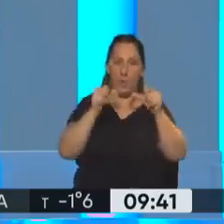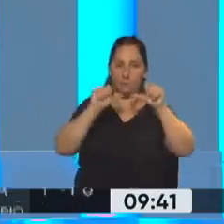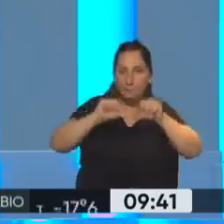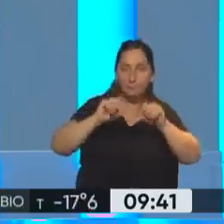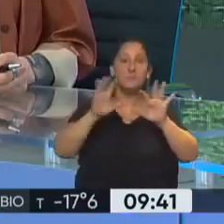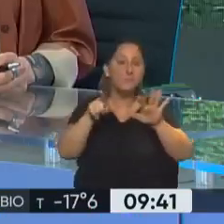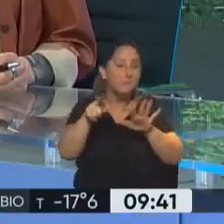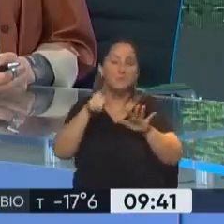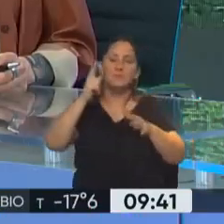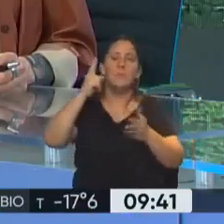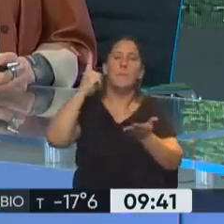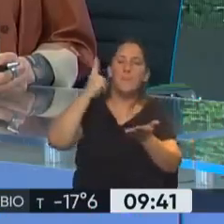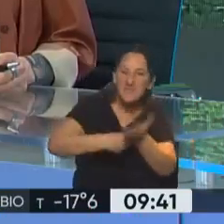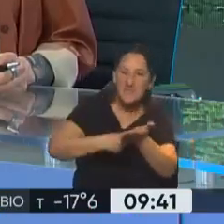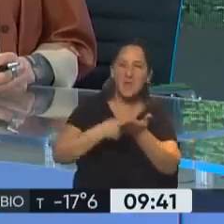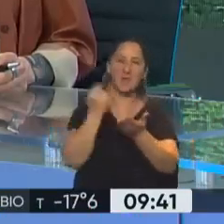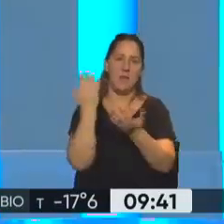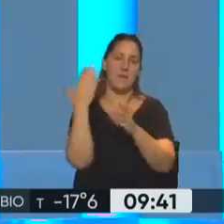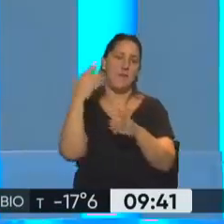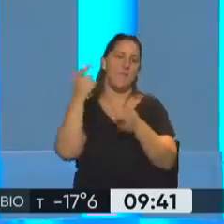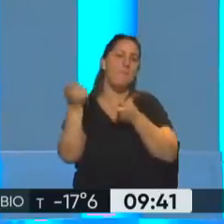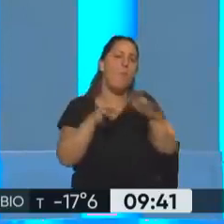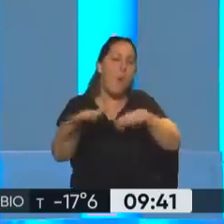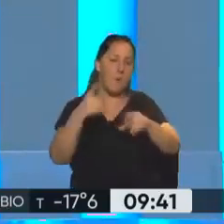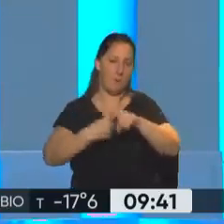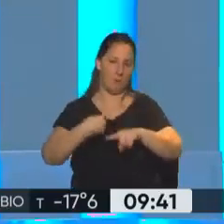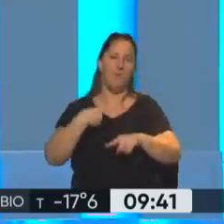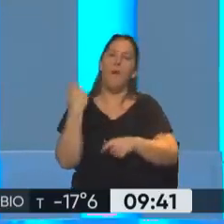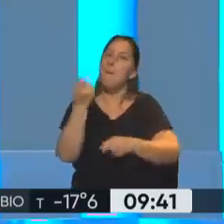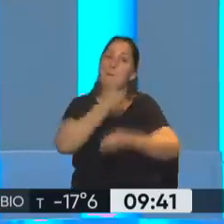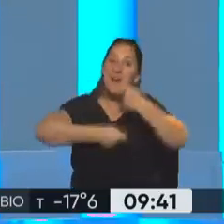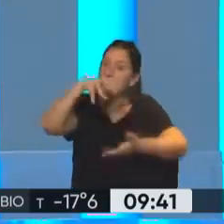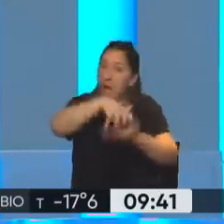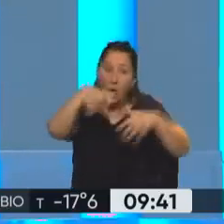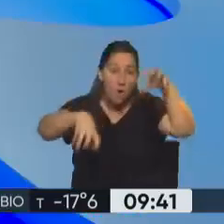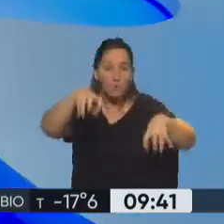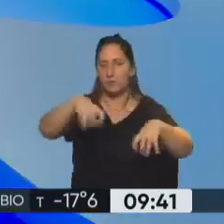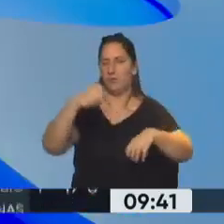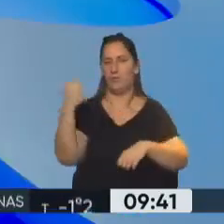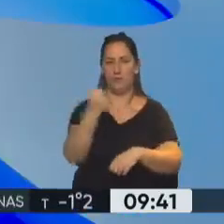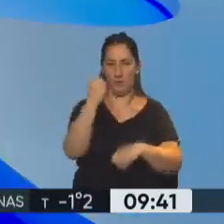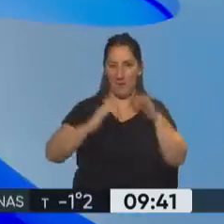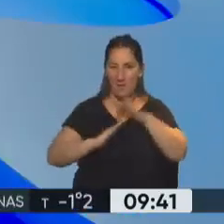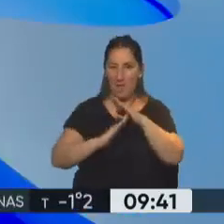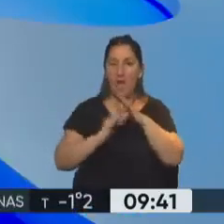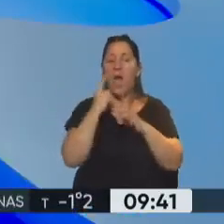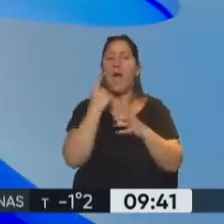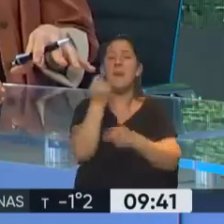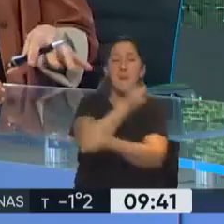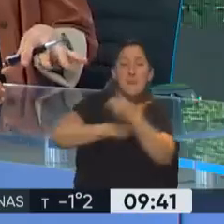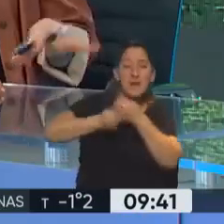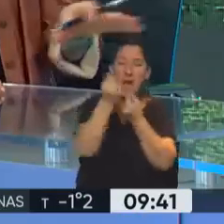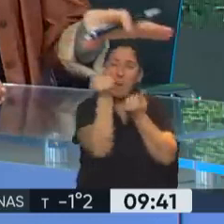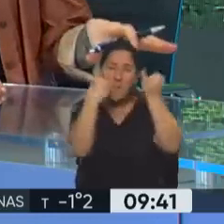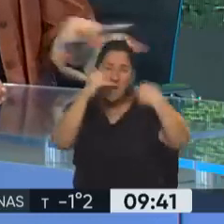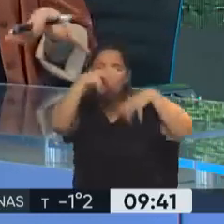y deciden por nosotros entonces si hay que hablarle a los mercados son una parte fundamental y también hay que ver si los mercados no tienen algo que ver